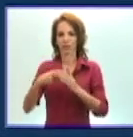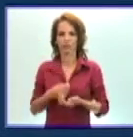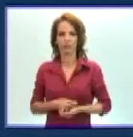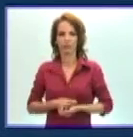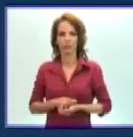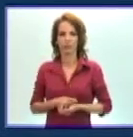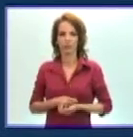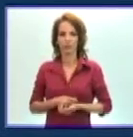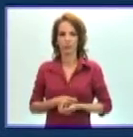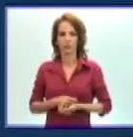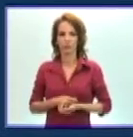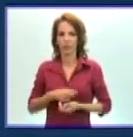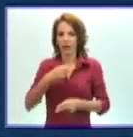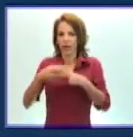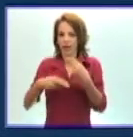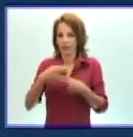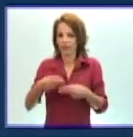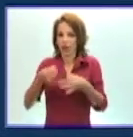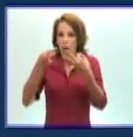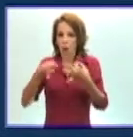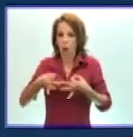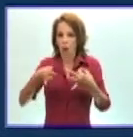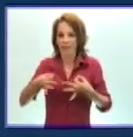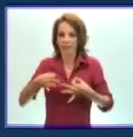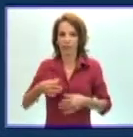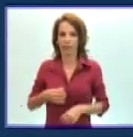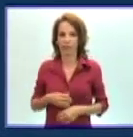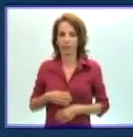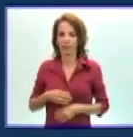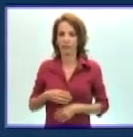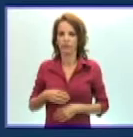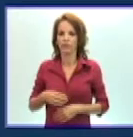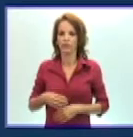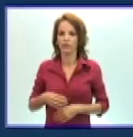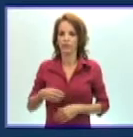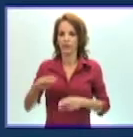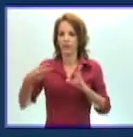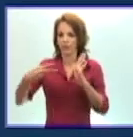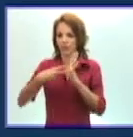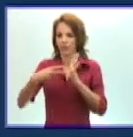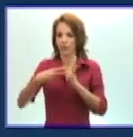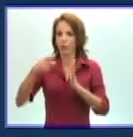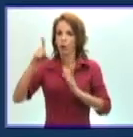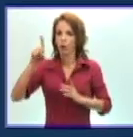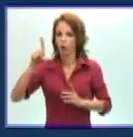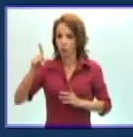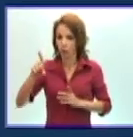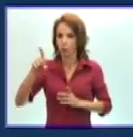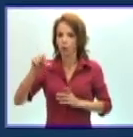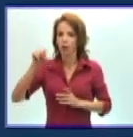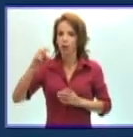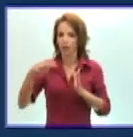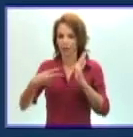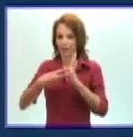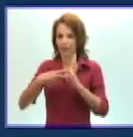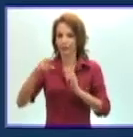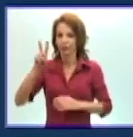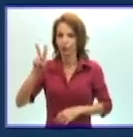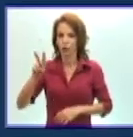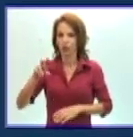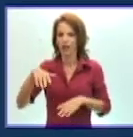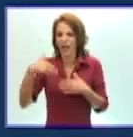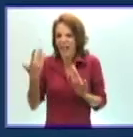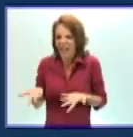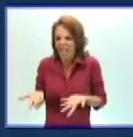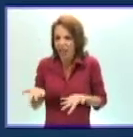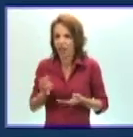hacemos el mismo procedimiento. Dividimos 1 entre 2 y ¿cuánto me da? 0,5 minutos. Esa es